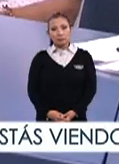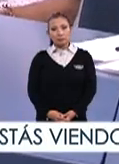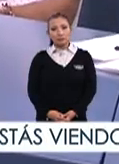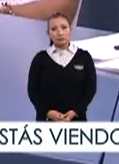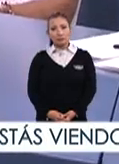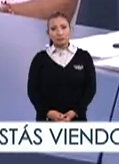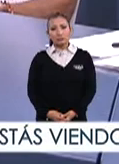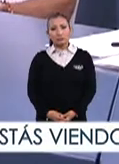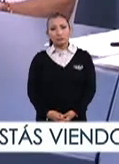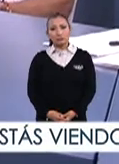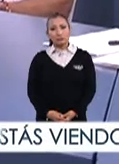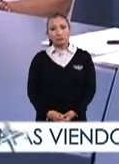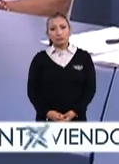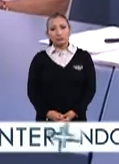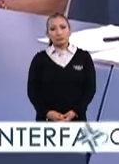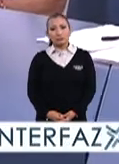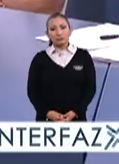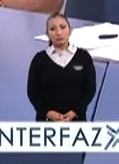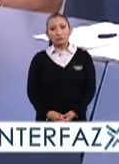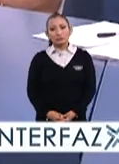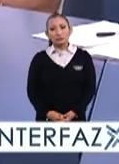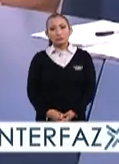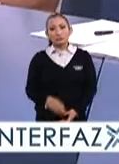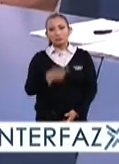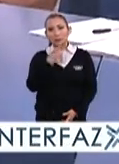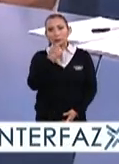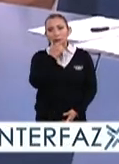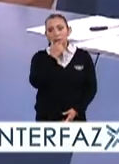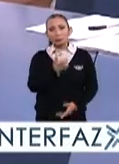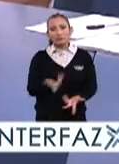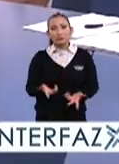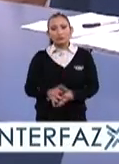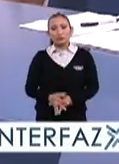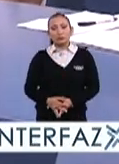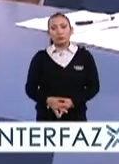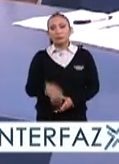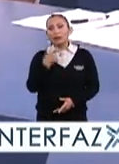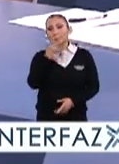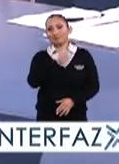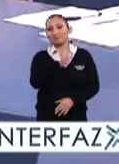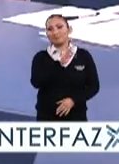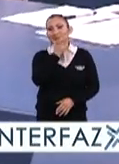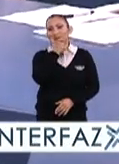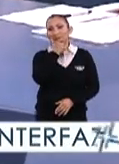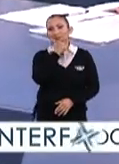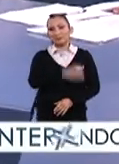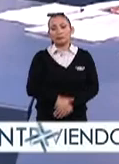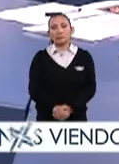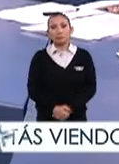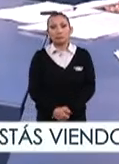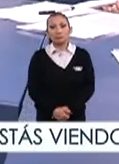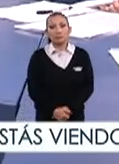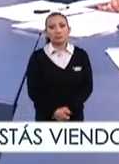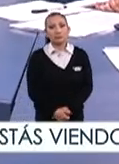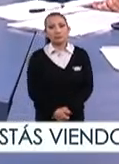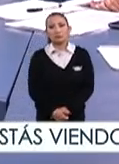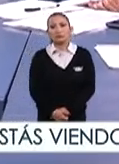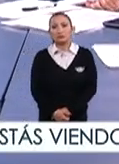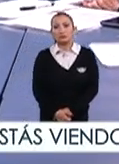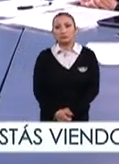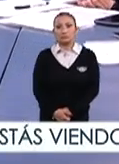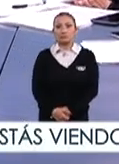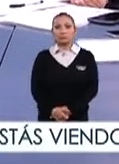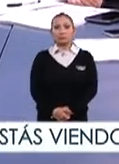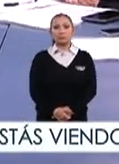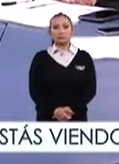So Paul, I'm going to say it. Can I say it in English? You can say it in English. Why is this different? Why is our approach different than some of the many